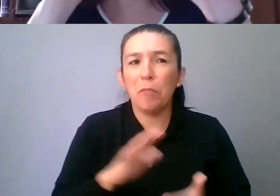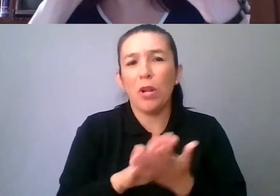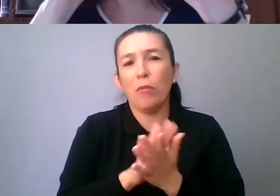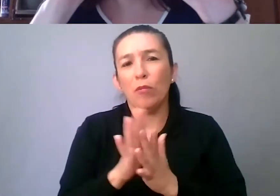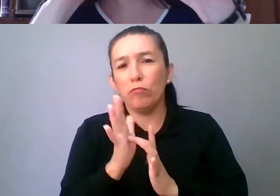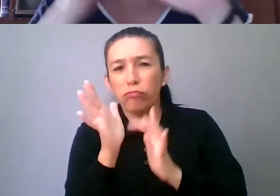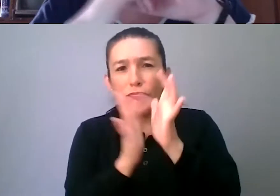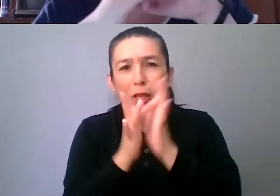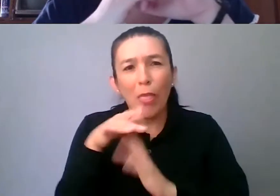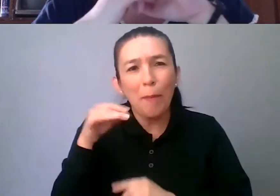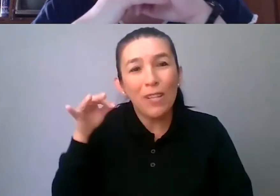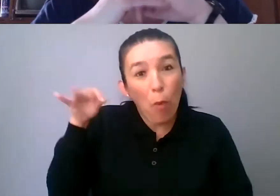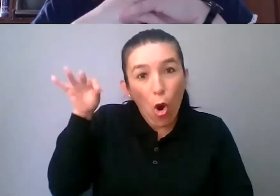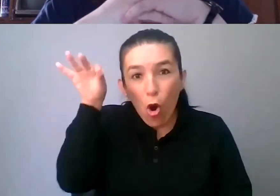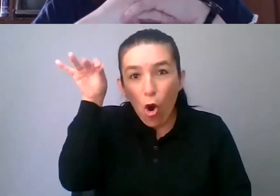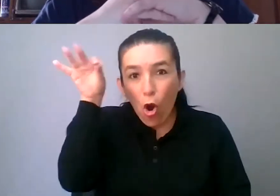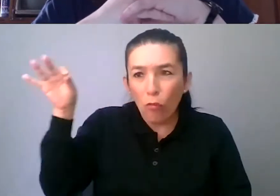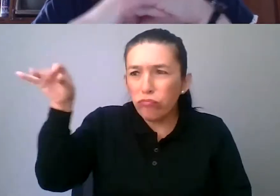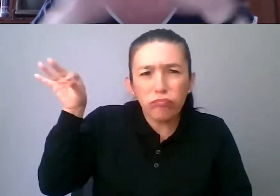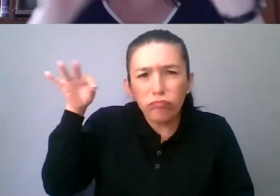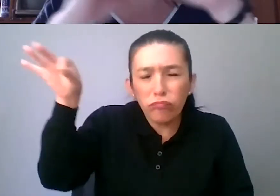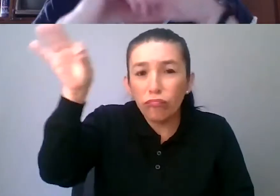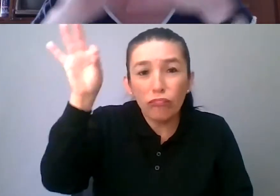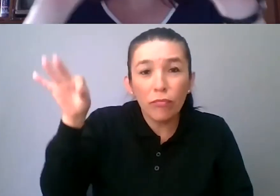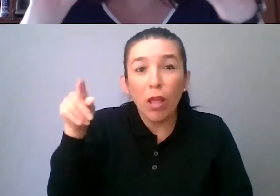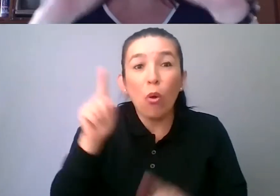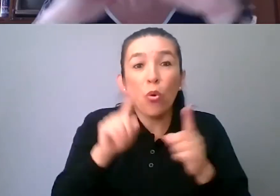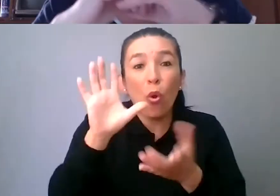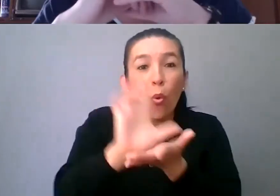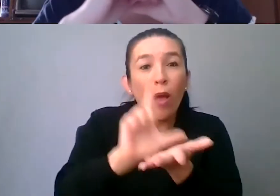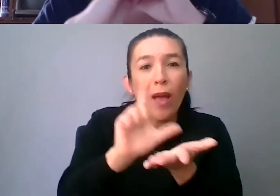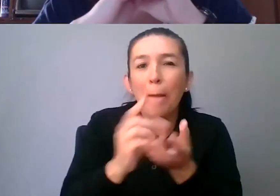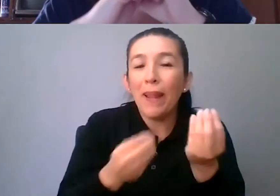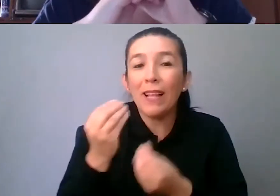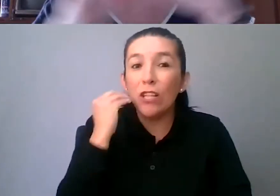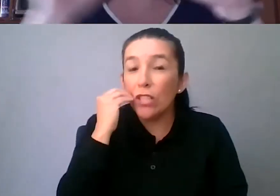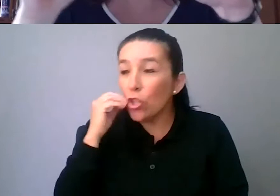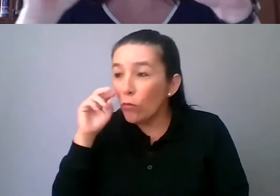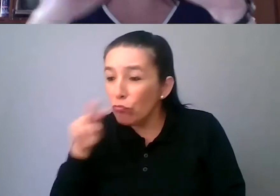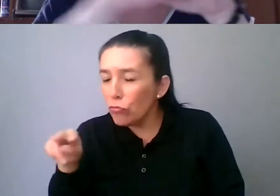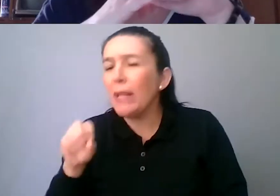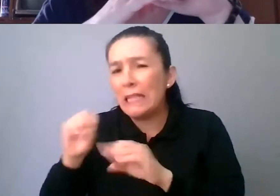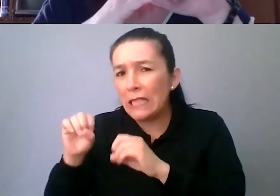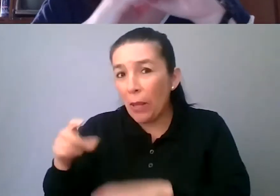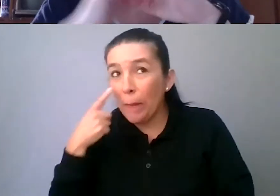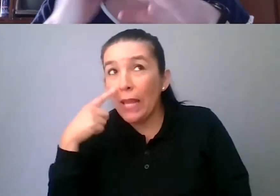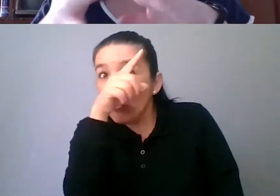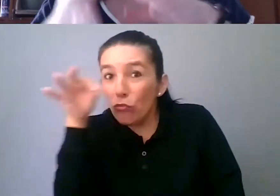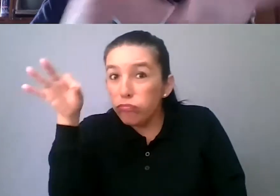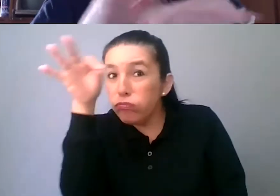de un mosquito en ciertos lugares, para enseñarle a los niños que si ven un mosquito con esas